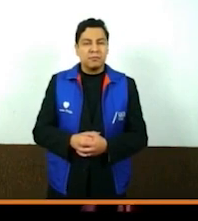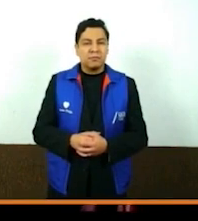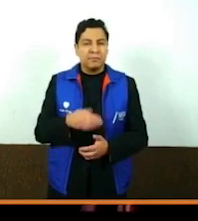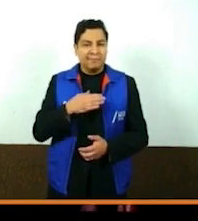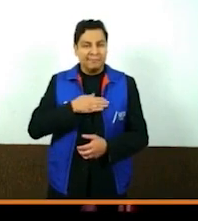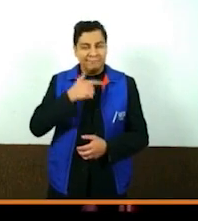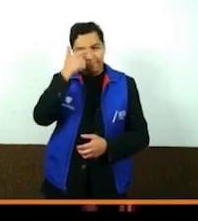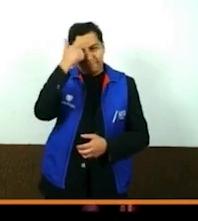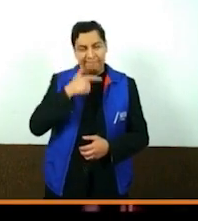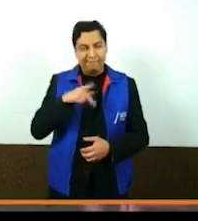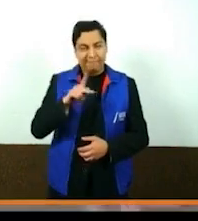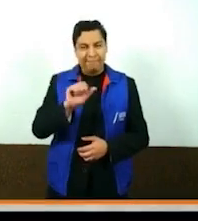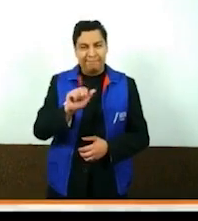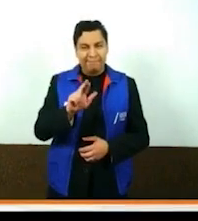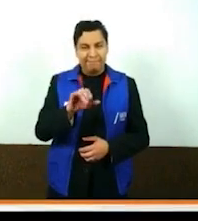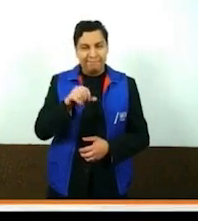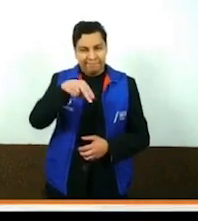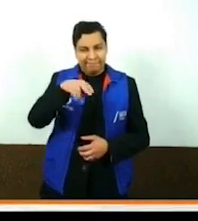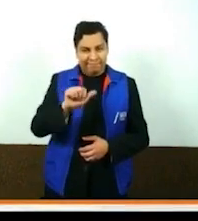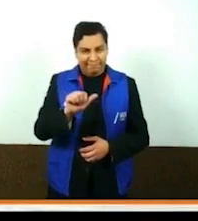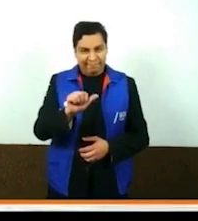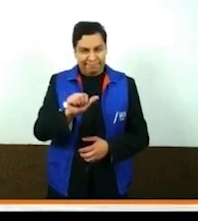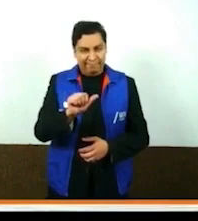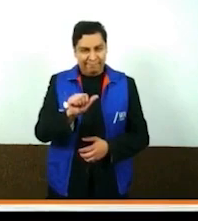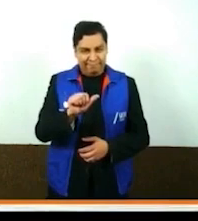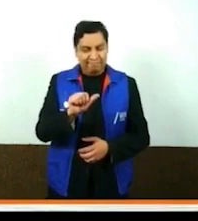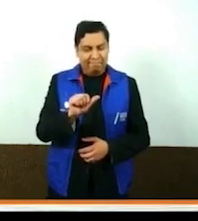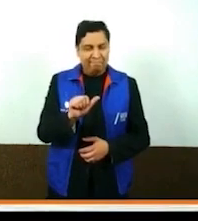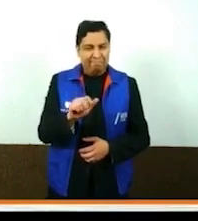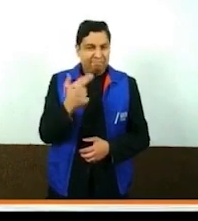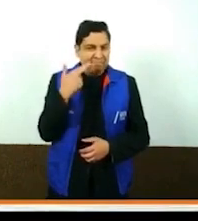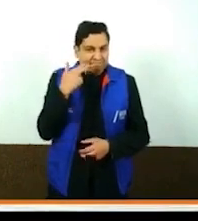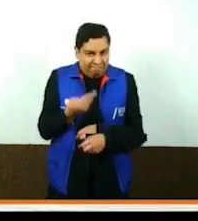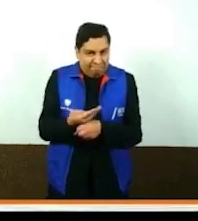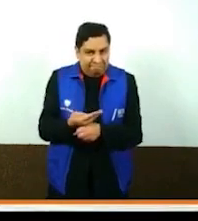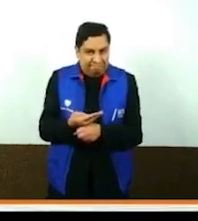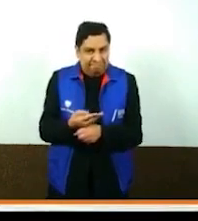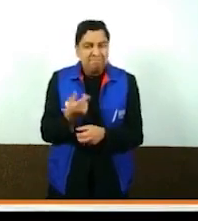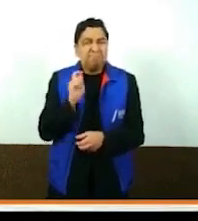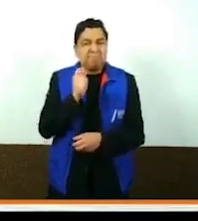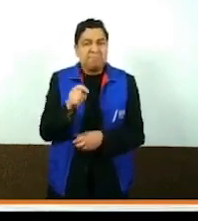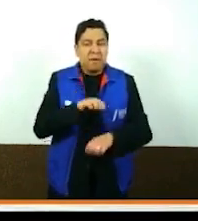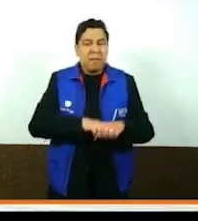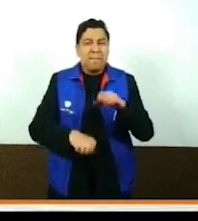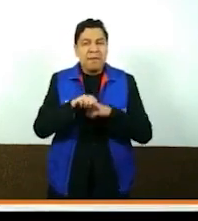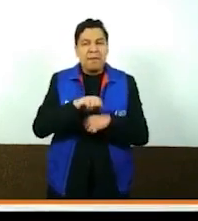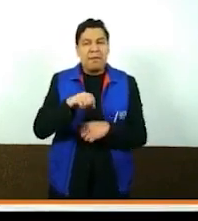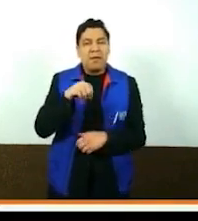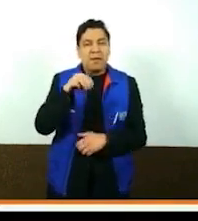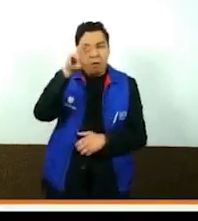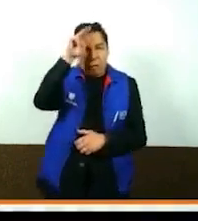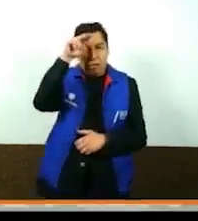Buenas noches, Karina Cantú, de Virtum, Responsabilidad Social Estratégica, en Monterrey, Nuevo León. Gracias.